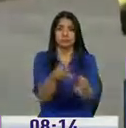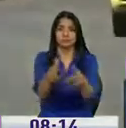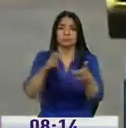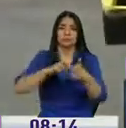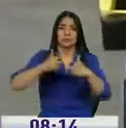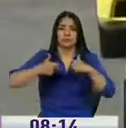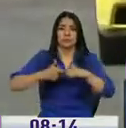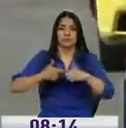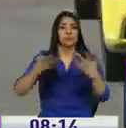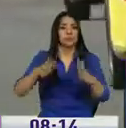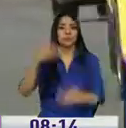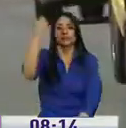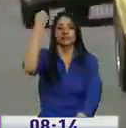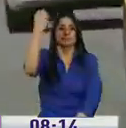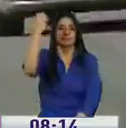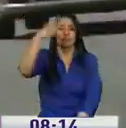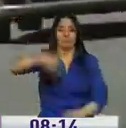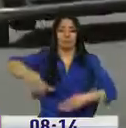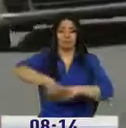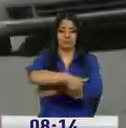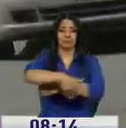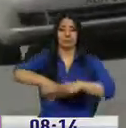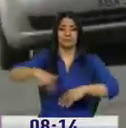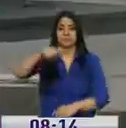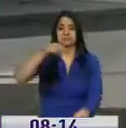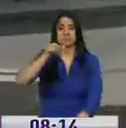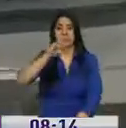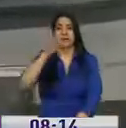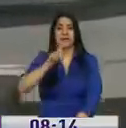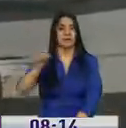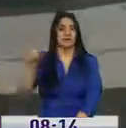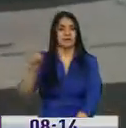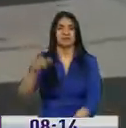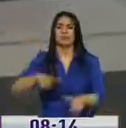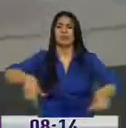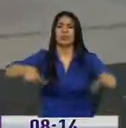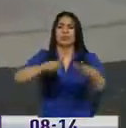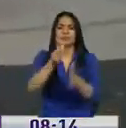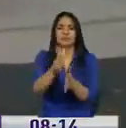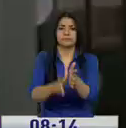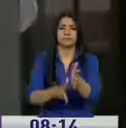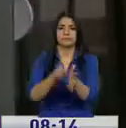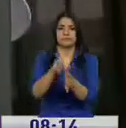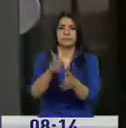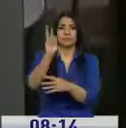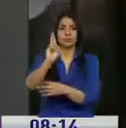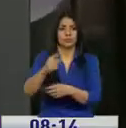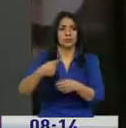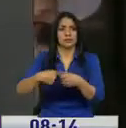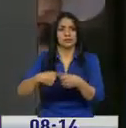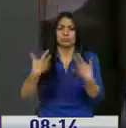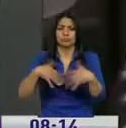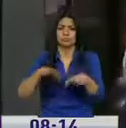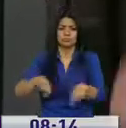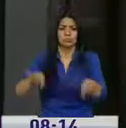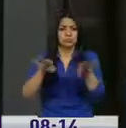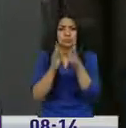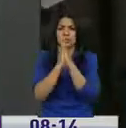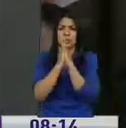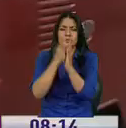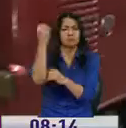trata de la falta de semáforos en la calle Gualberto Pérez, en la ferroviaria al sur de Quito. Sí, es muy importante de que ponga